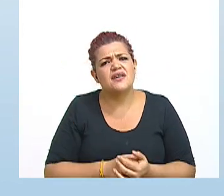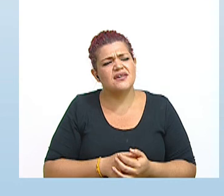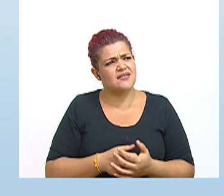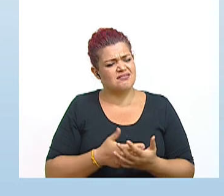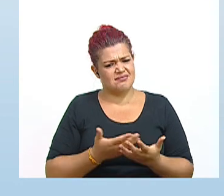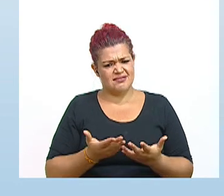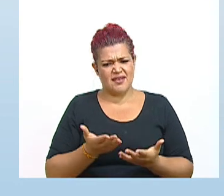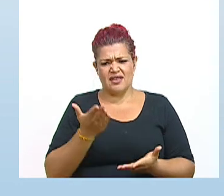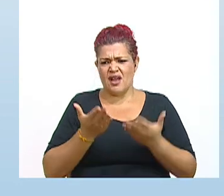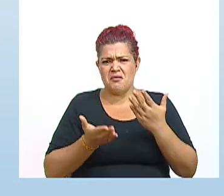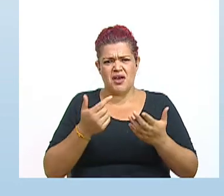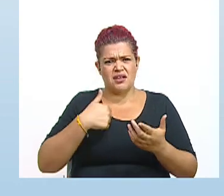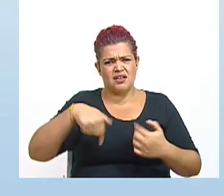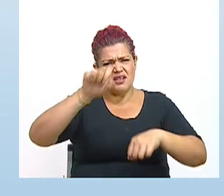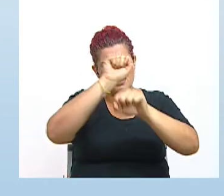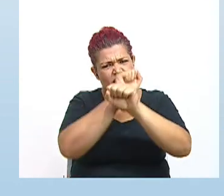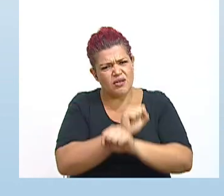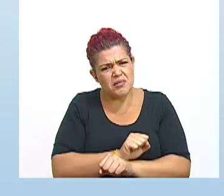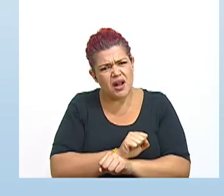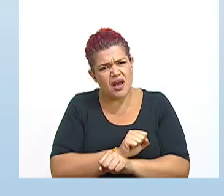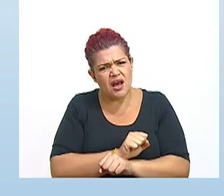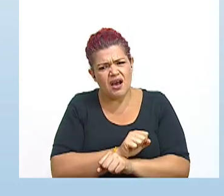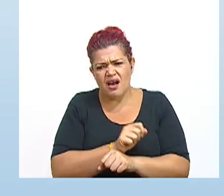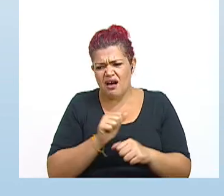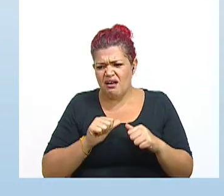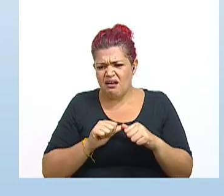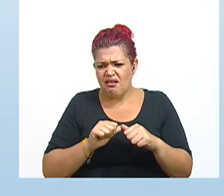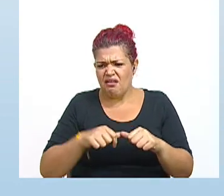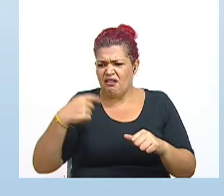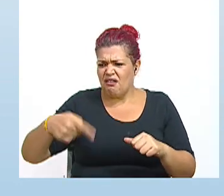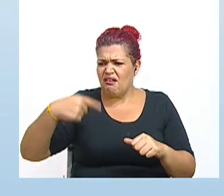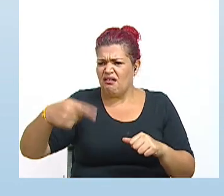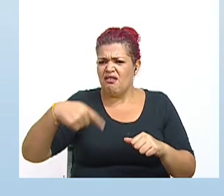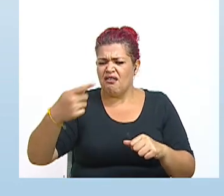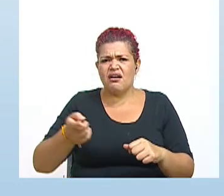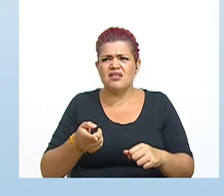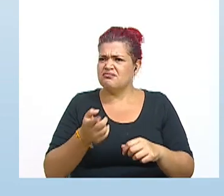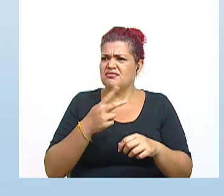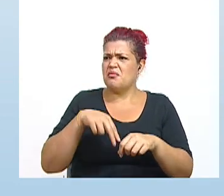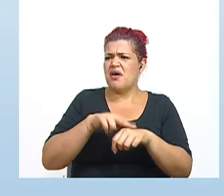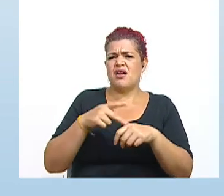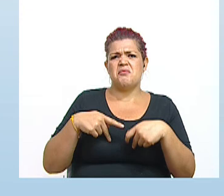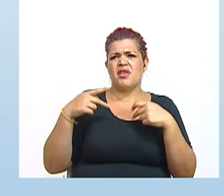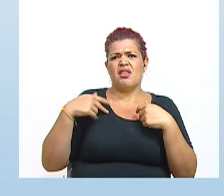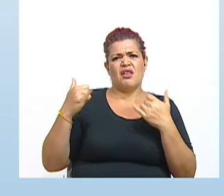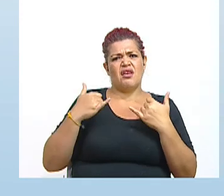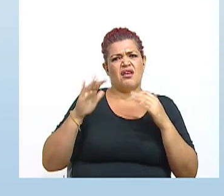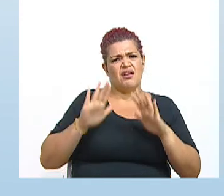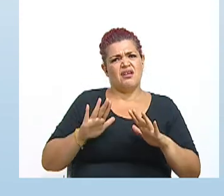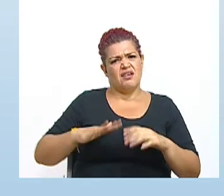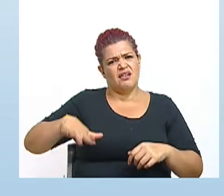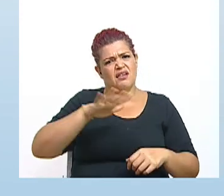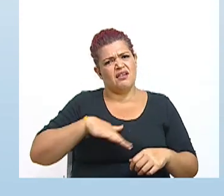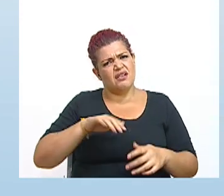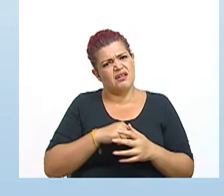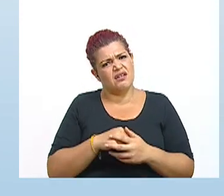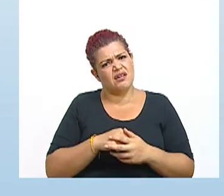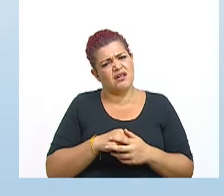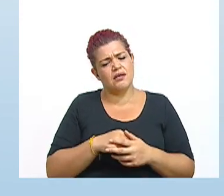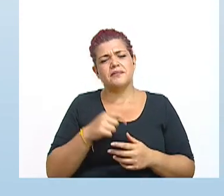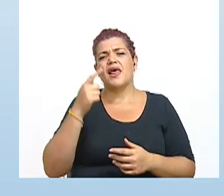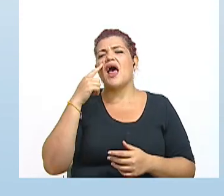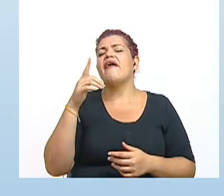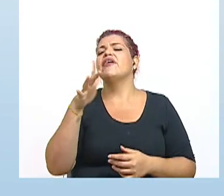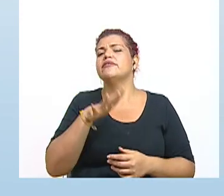que acaso nos tenemos que acostumbrar a que se vuelvan fenómenos normales en nuestra vida, en nuestro contexto? Vamos a ubicarnos